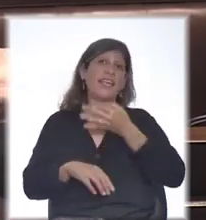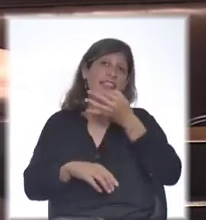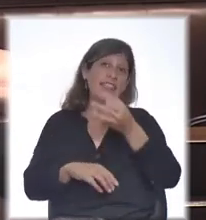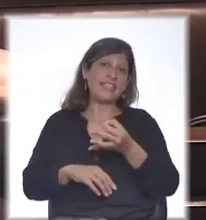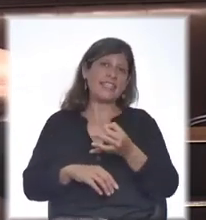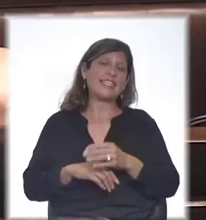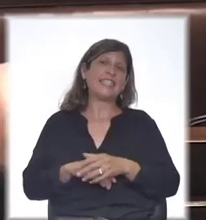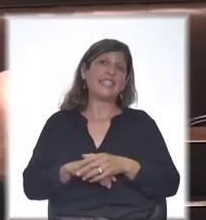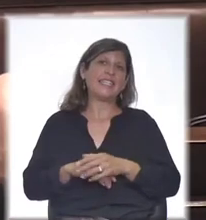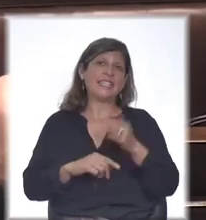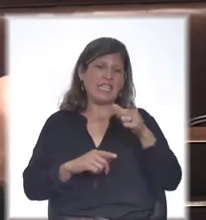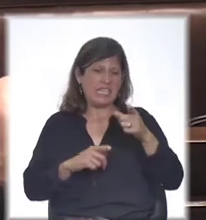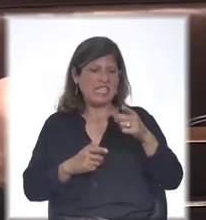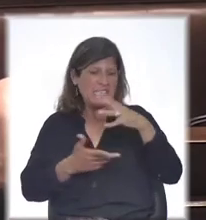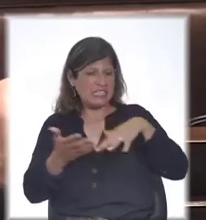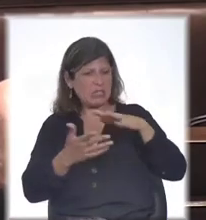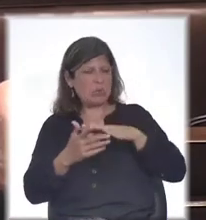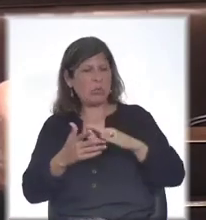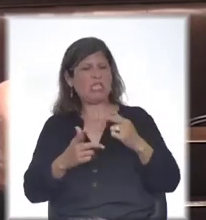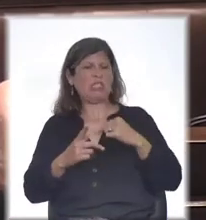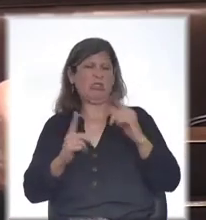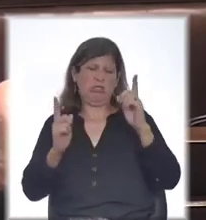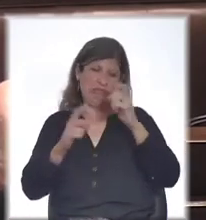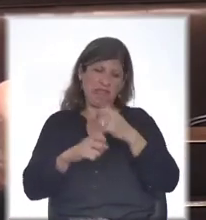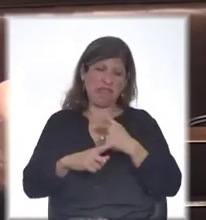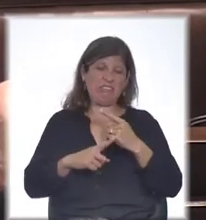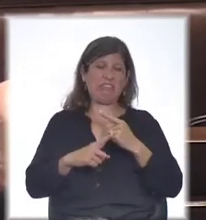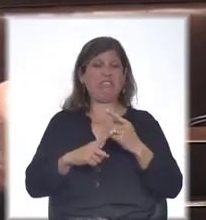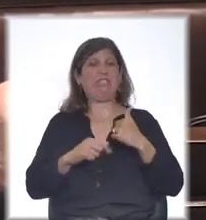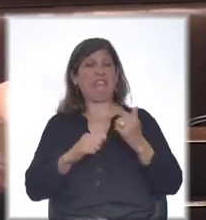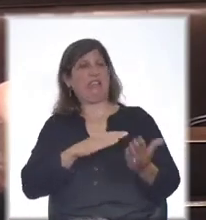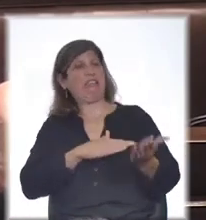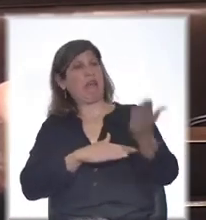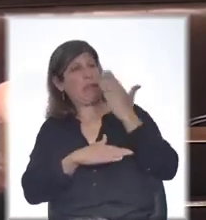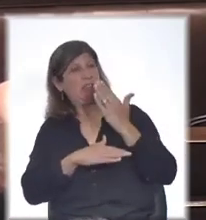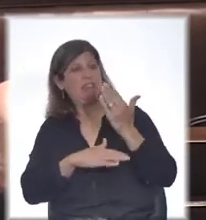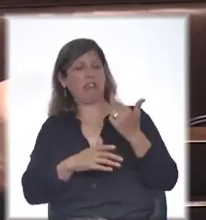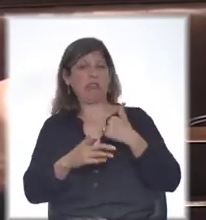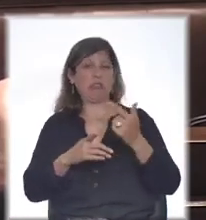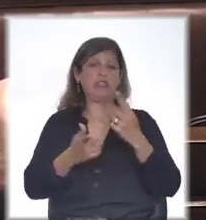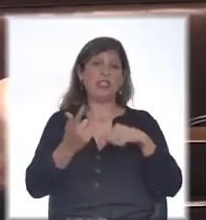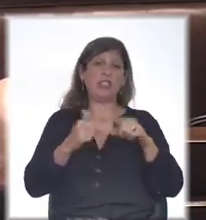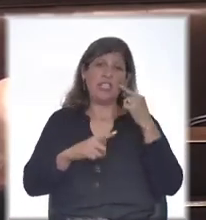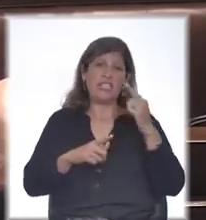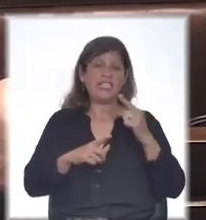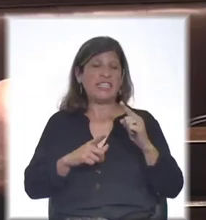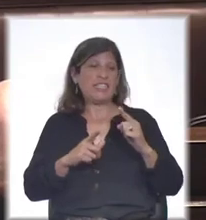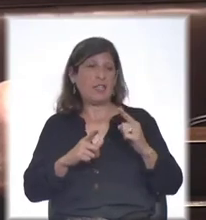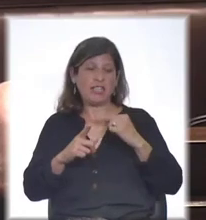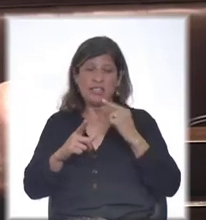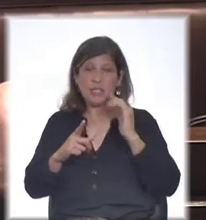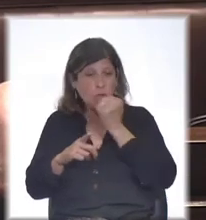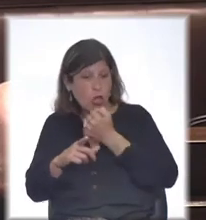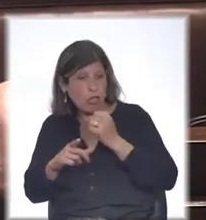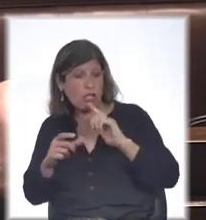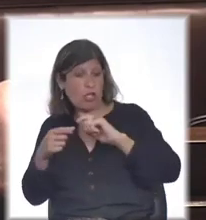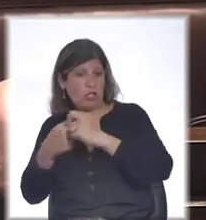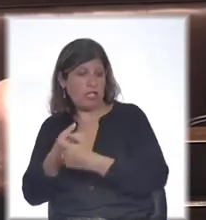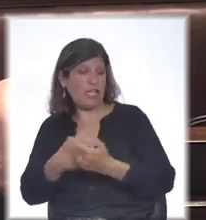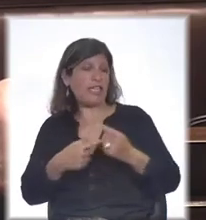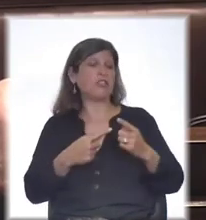en medio de las condiciones durísimas de represión y la acción clandestina de los sindicatos, los gremios de